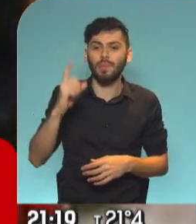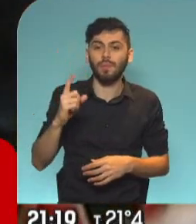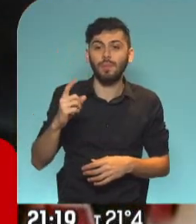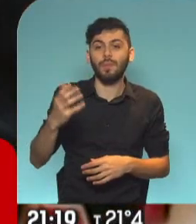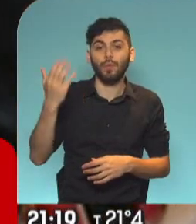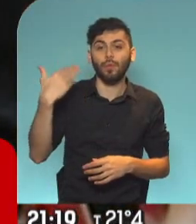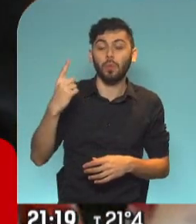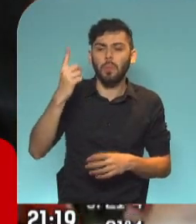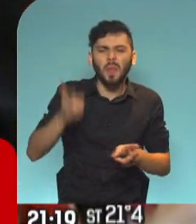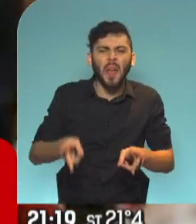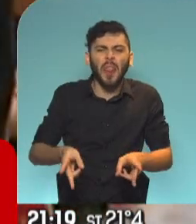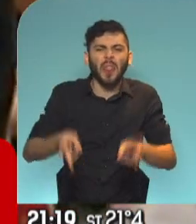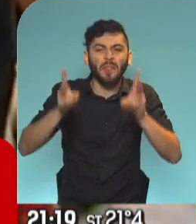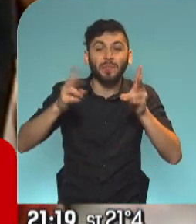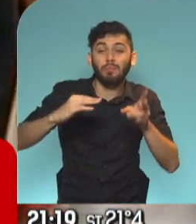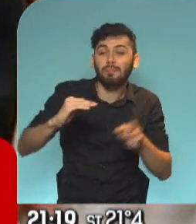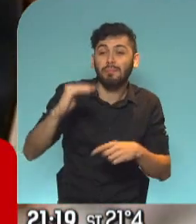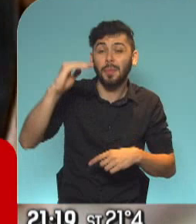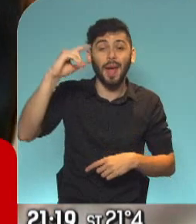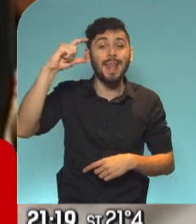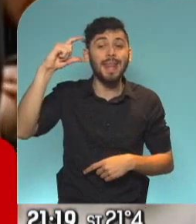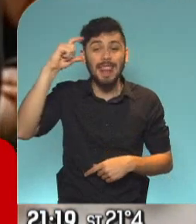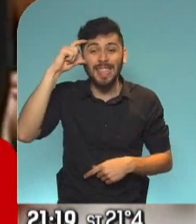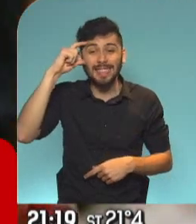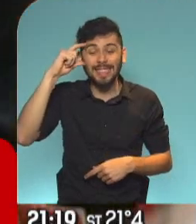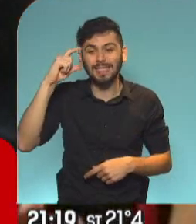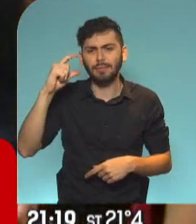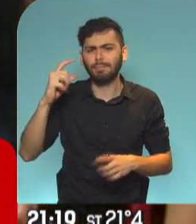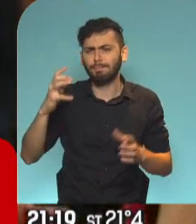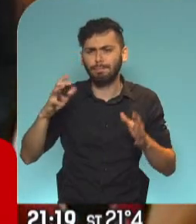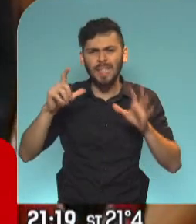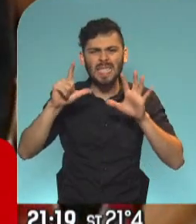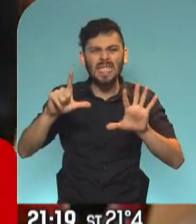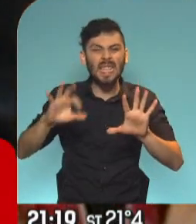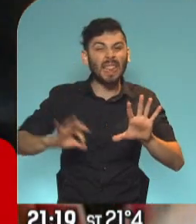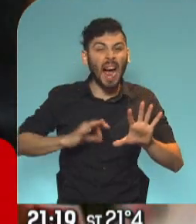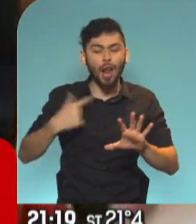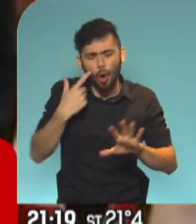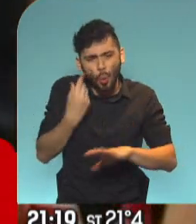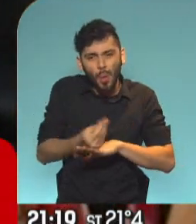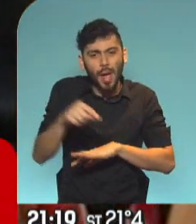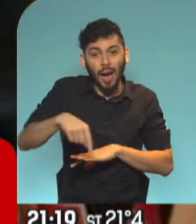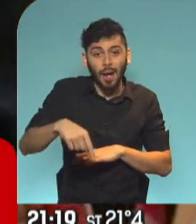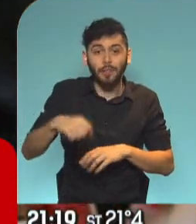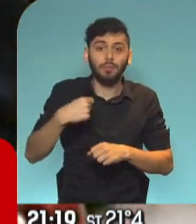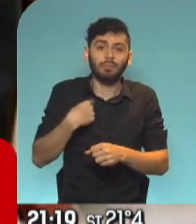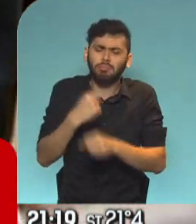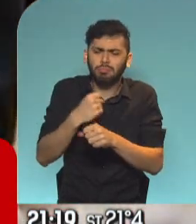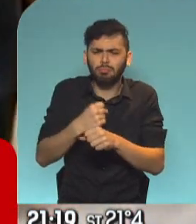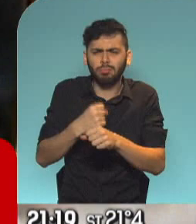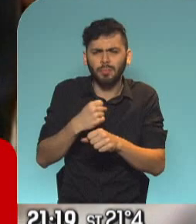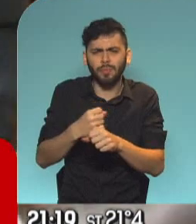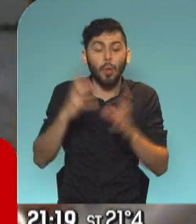ese 10º piso, durante los 7 años que viví acá, estuve trabajando no solo